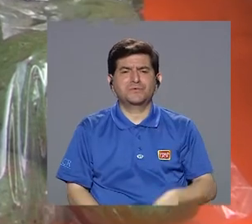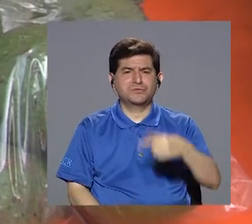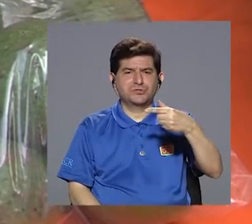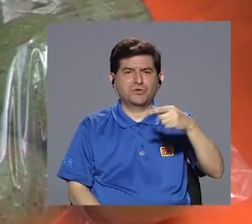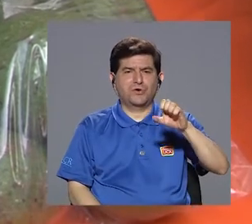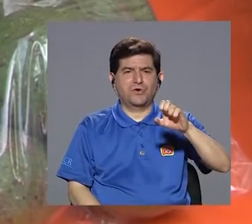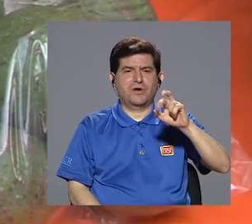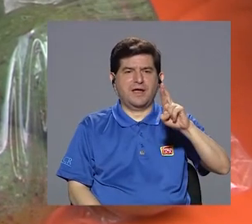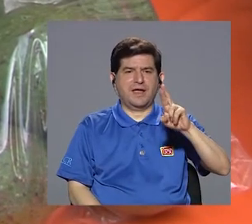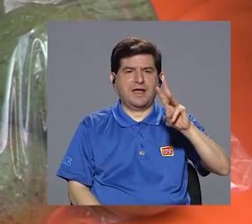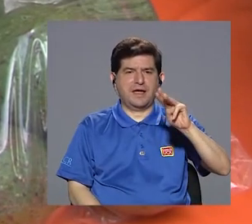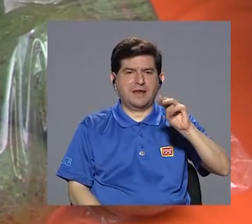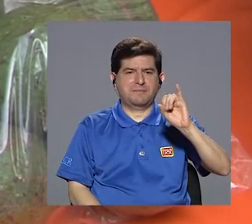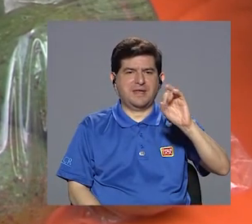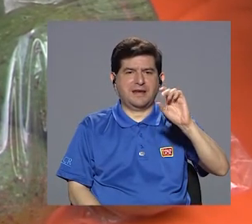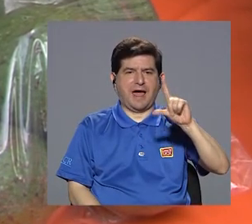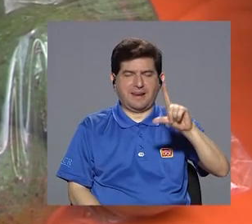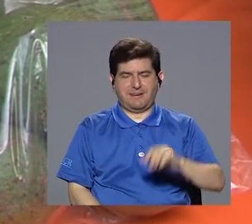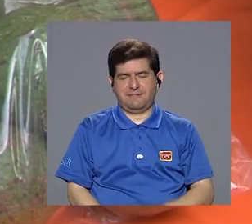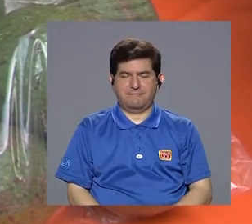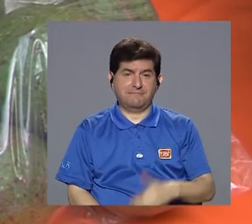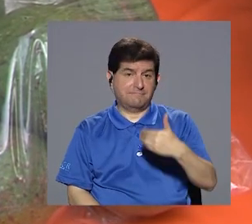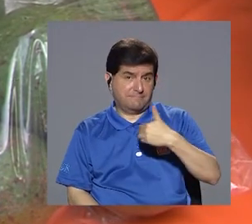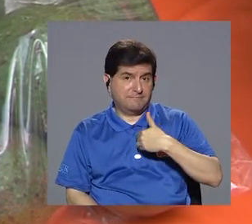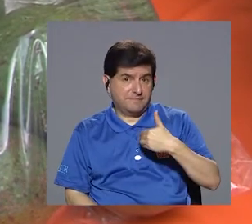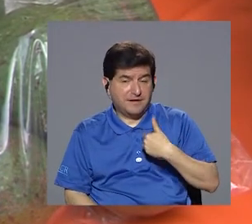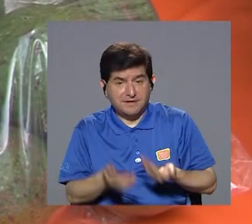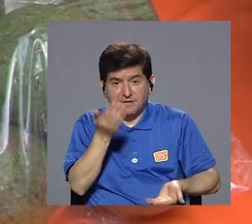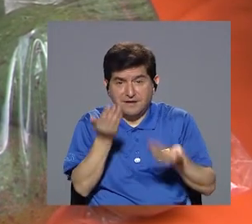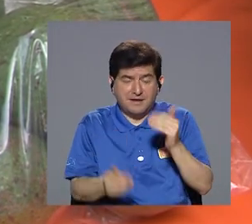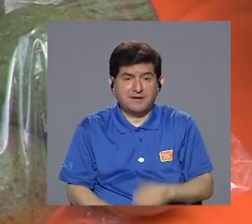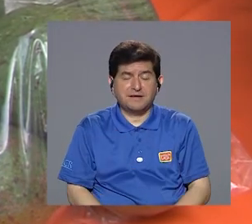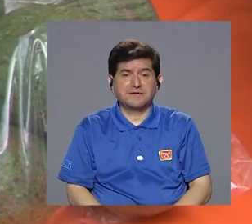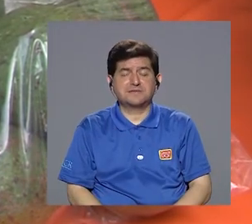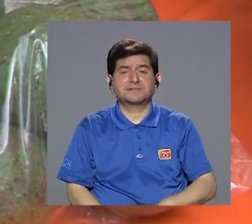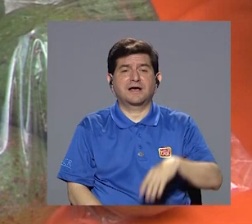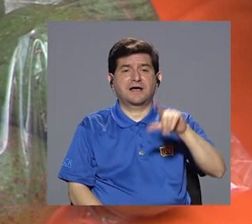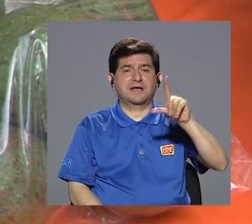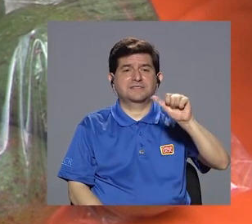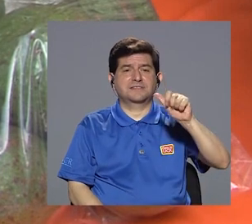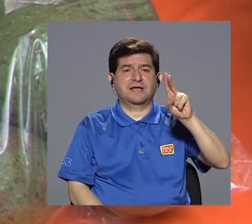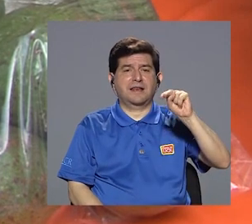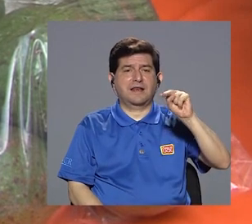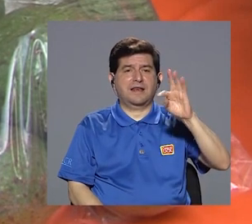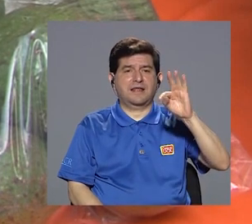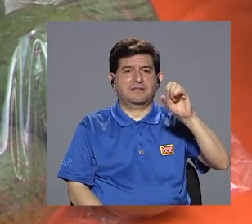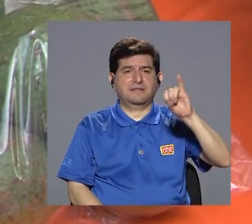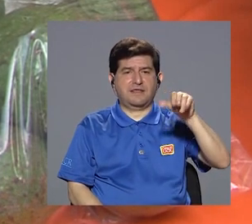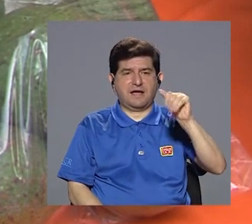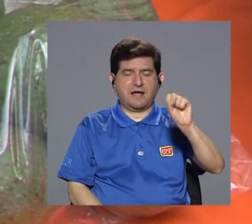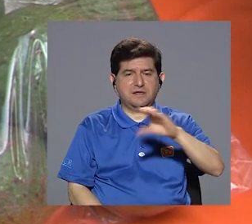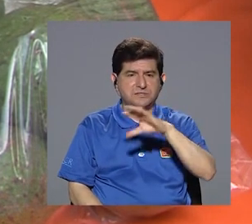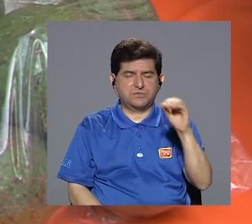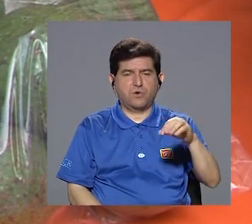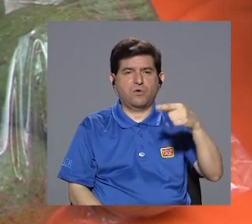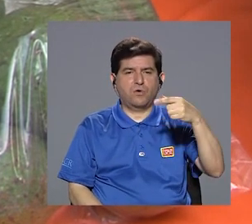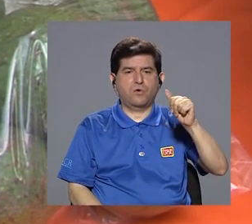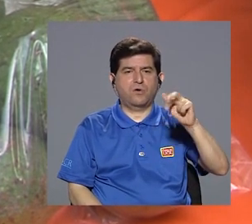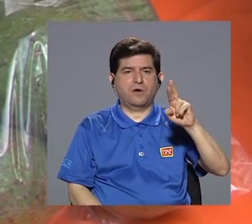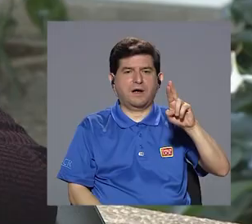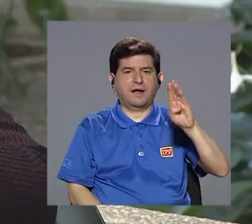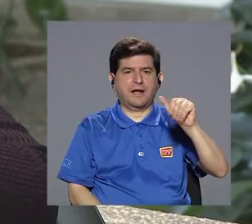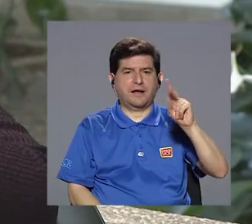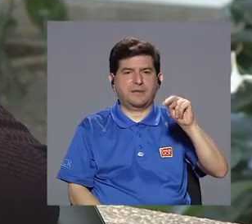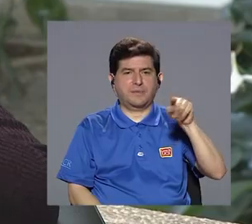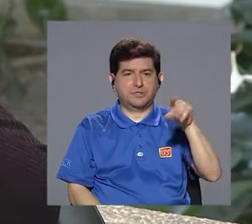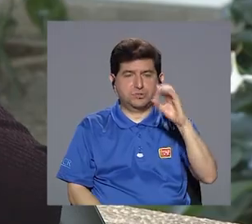germinales, entonces tienen lentejas, arvejas o garbanzos